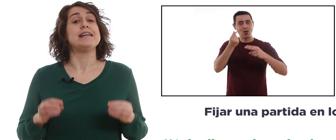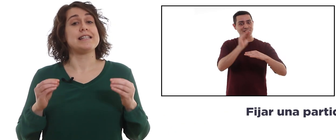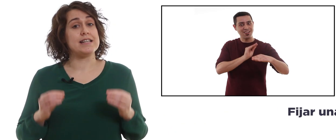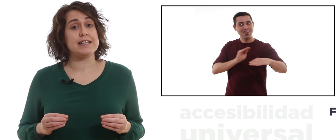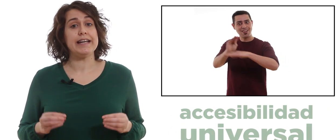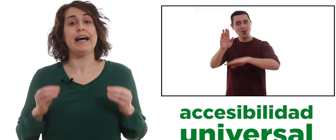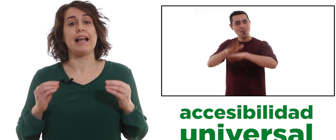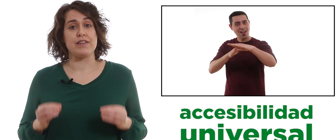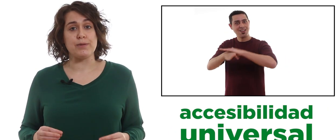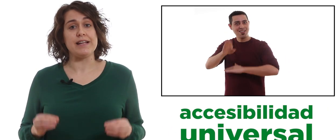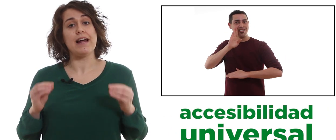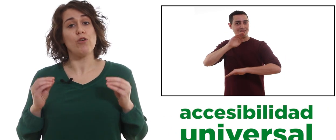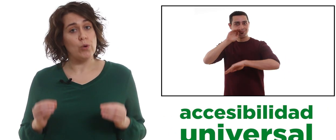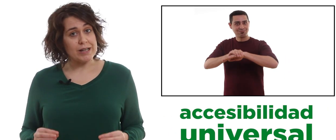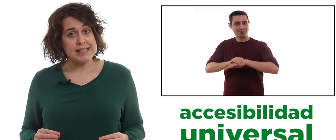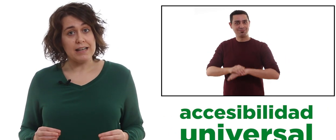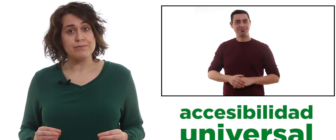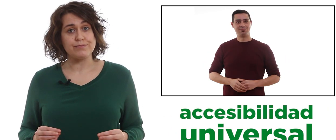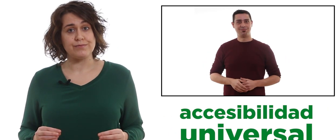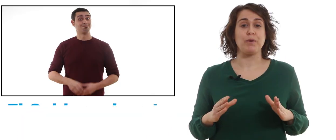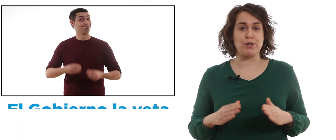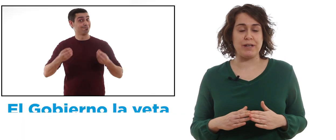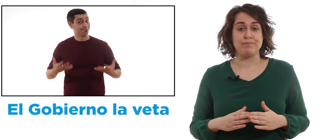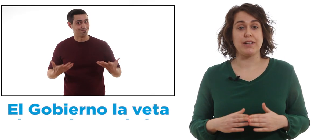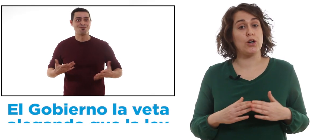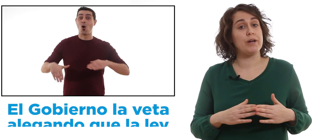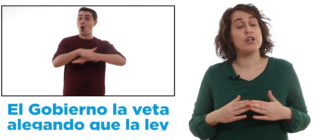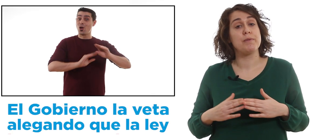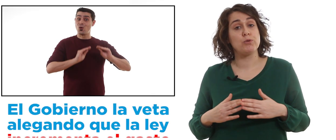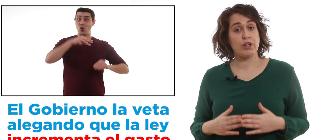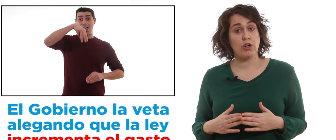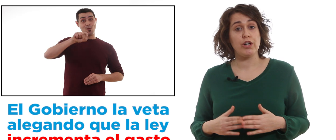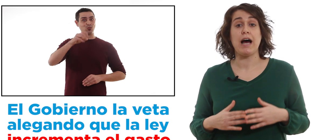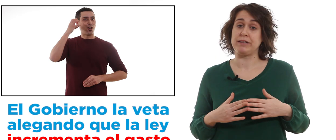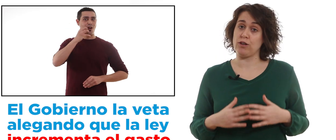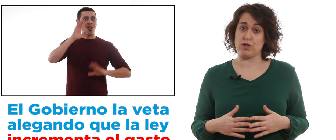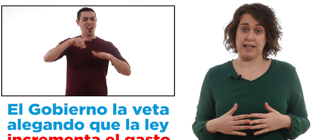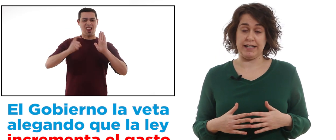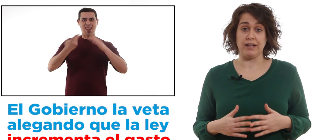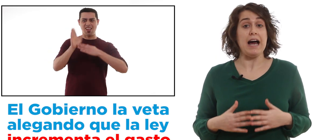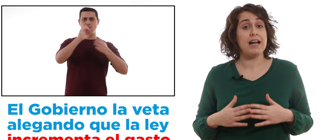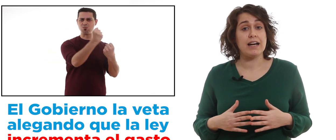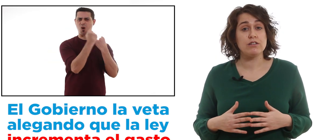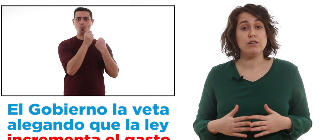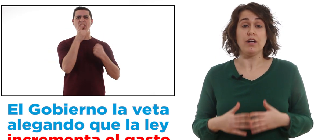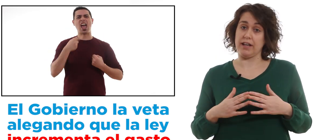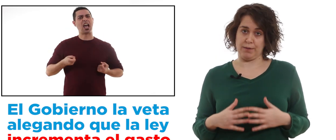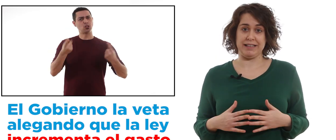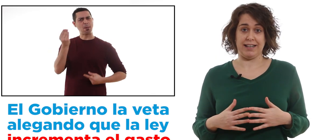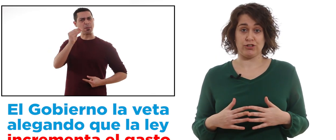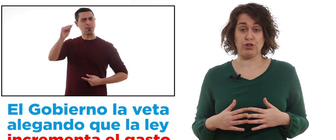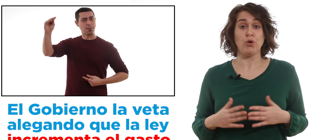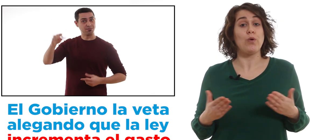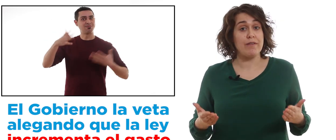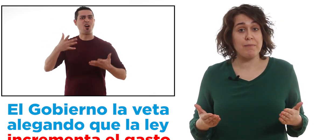sí, se destine a la accesibilidad universal. Pues bien, el gobierno de M.Rajoy ha vetado nuestra ley, alegando que